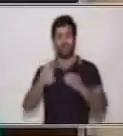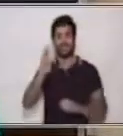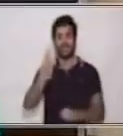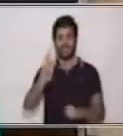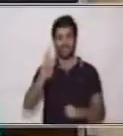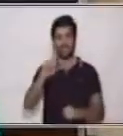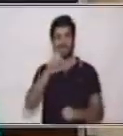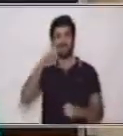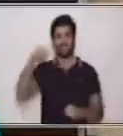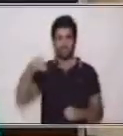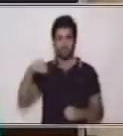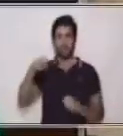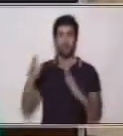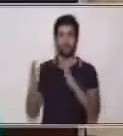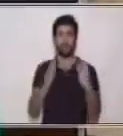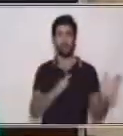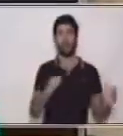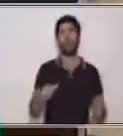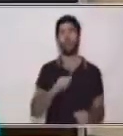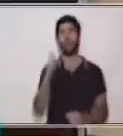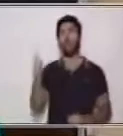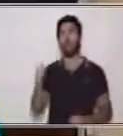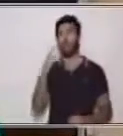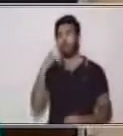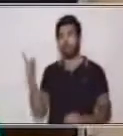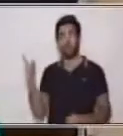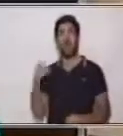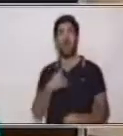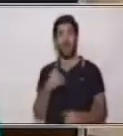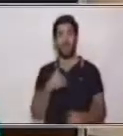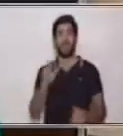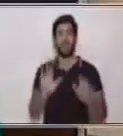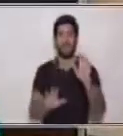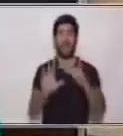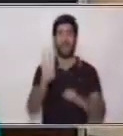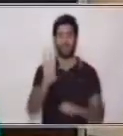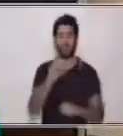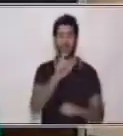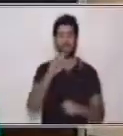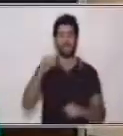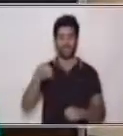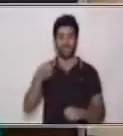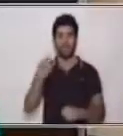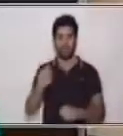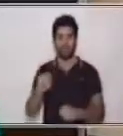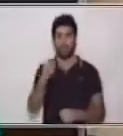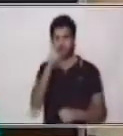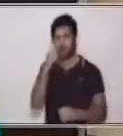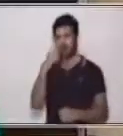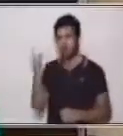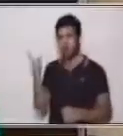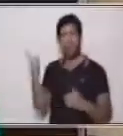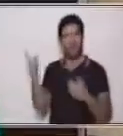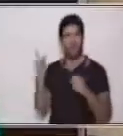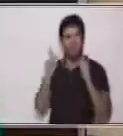centímetros, y esta tiene 14 centímetros. ¿Será que puedo medir un kilómetro con